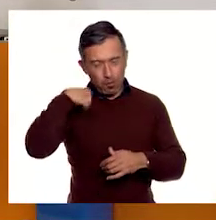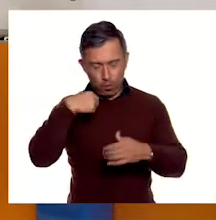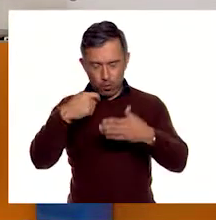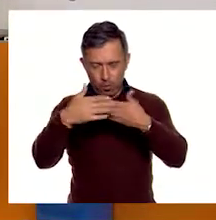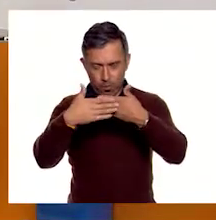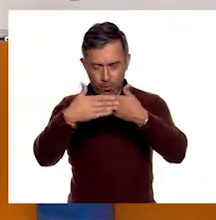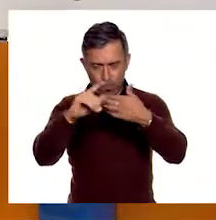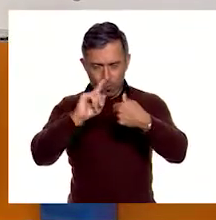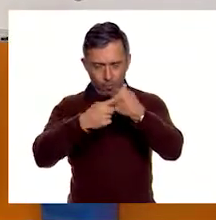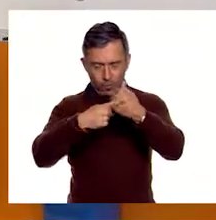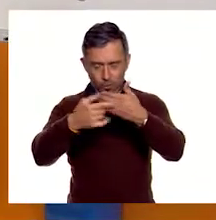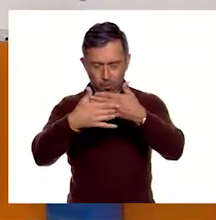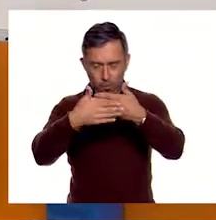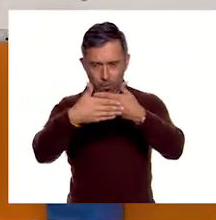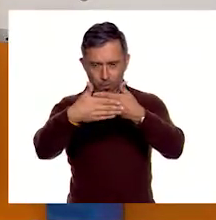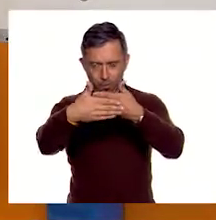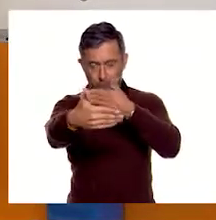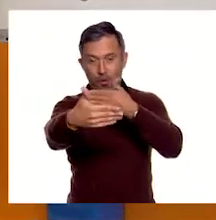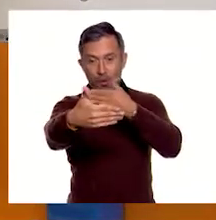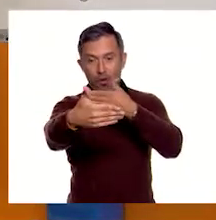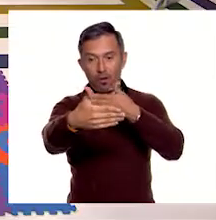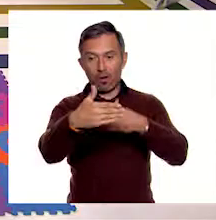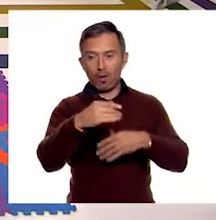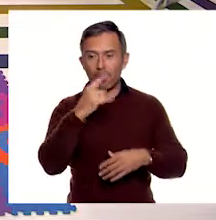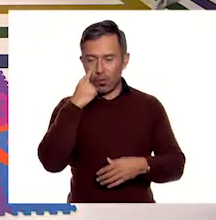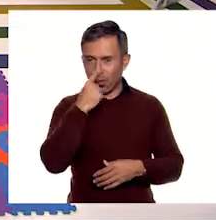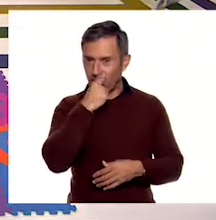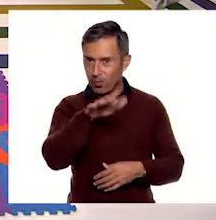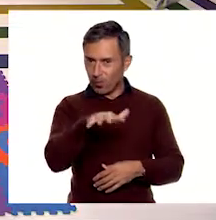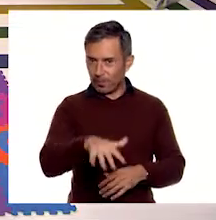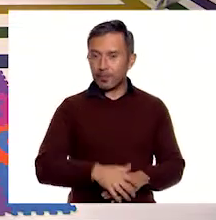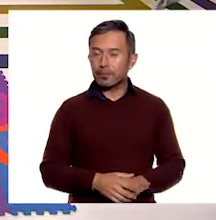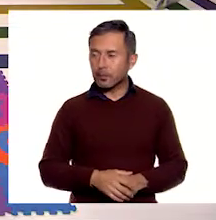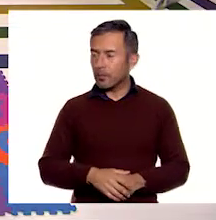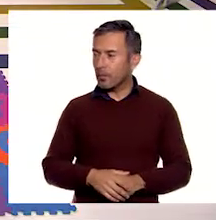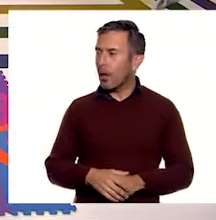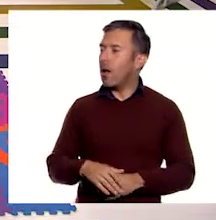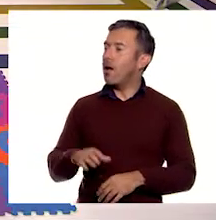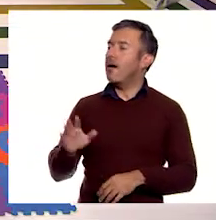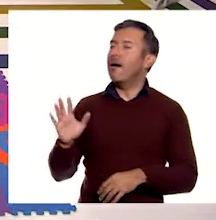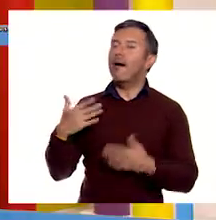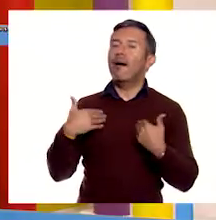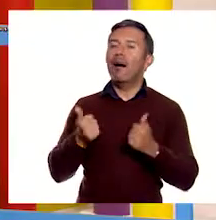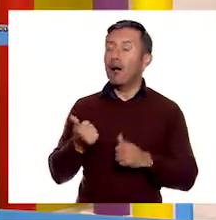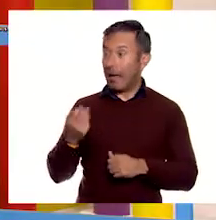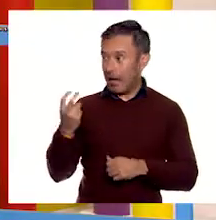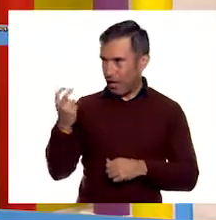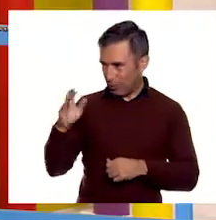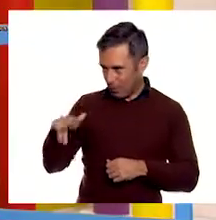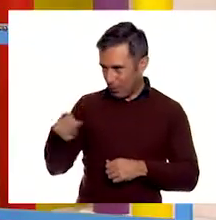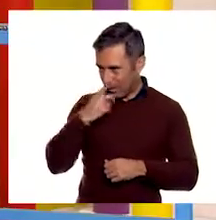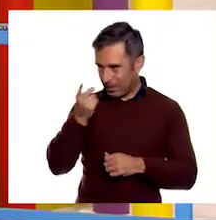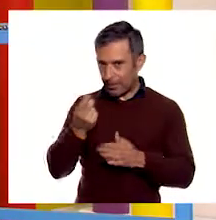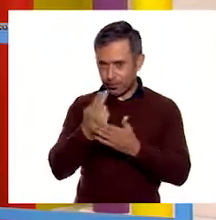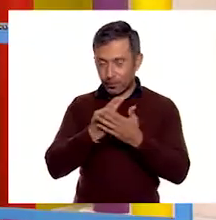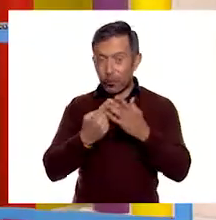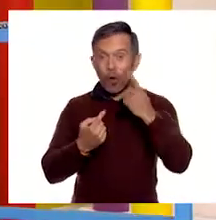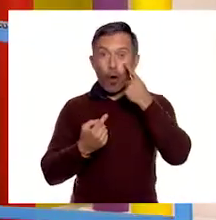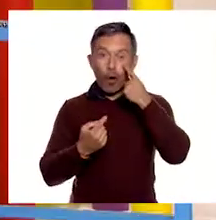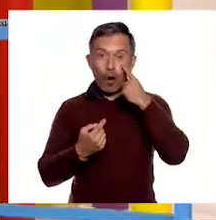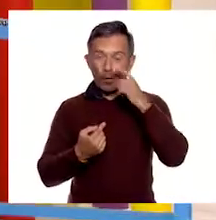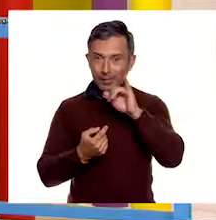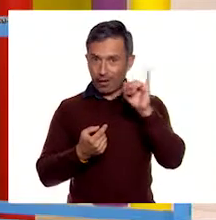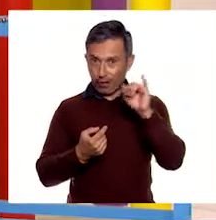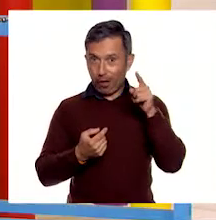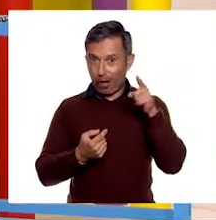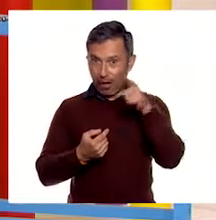y sale tridimensionalmente. Por eso mencionabas, Alex, que en tu dibujo que hiciste ponías que el ojo izquierdo va para allá y el ojo